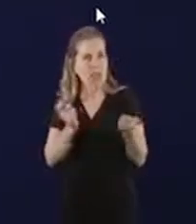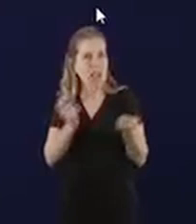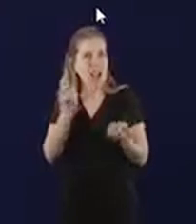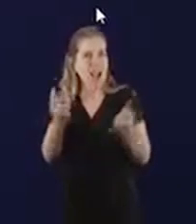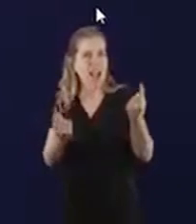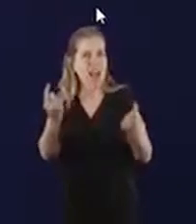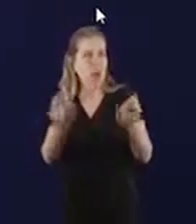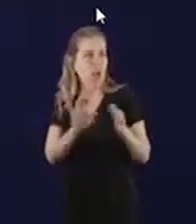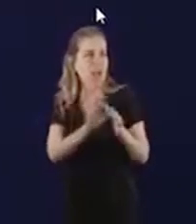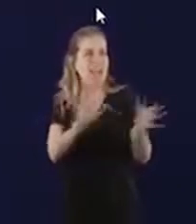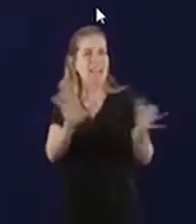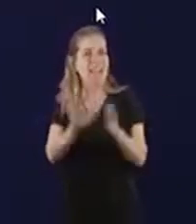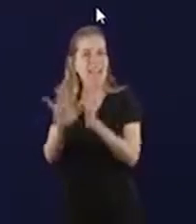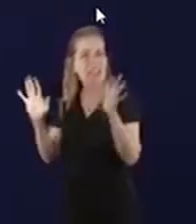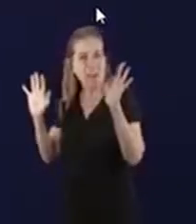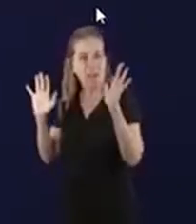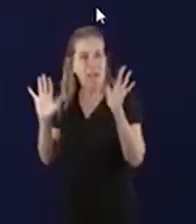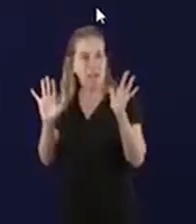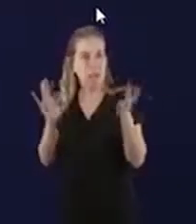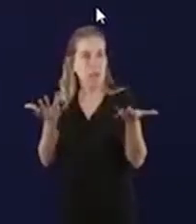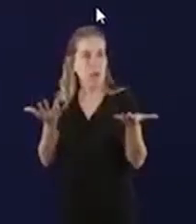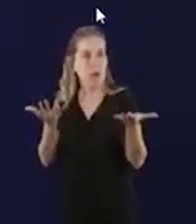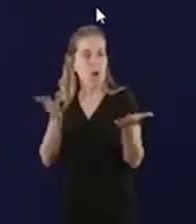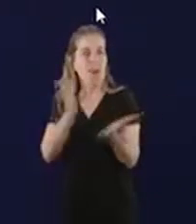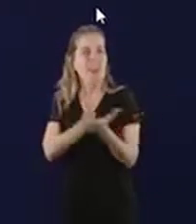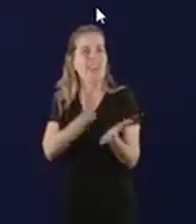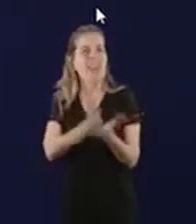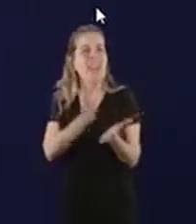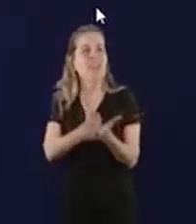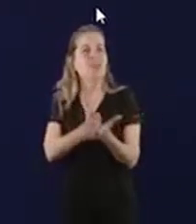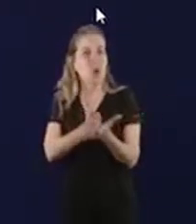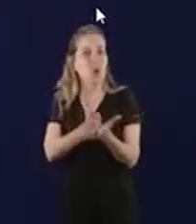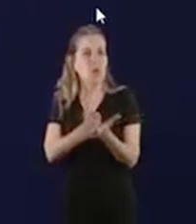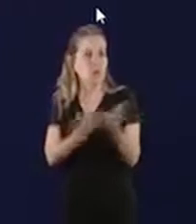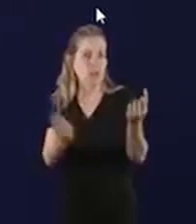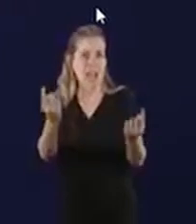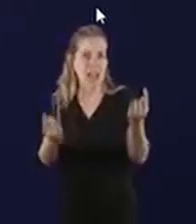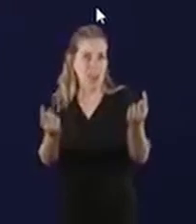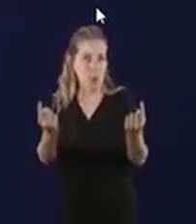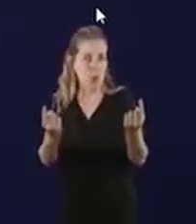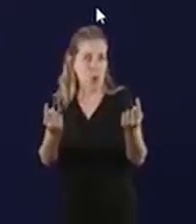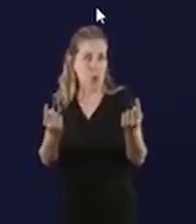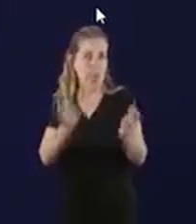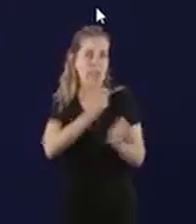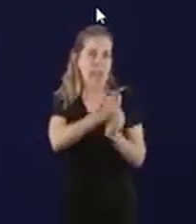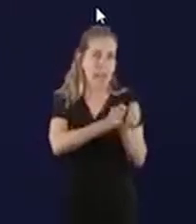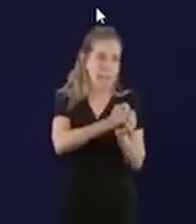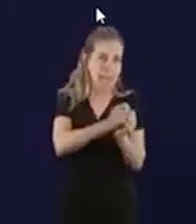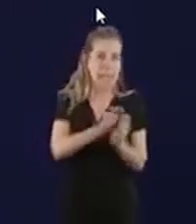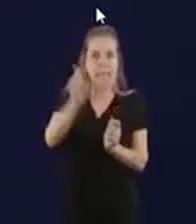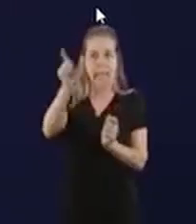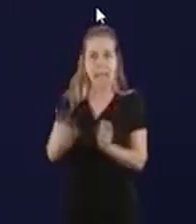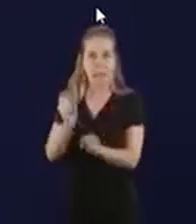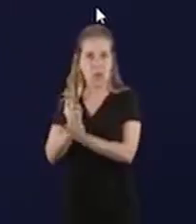y a la mejora de libertad y derechos de ambas partes no del empleador y del